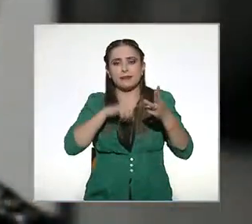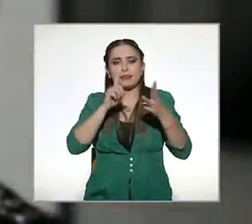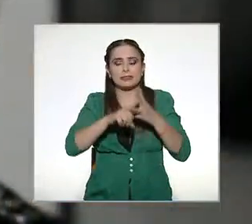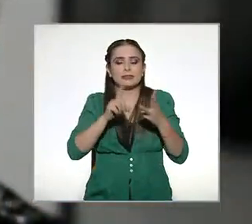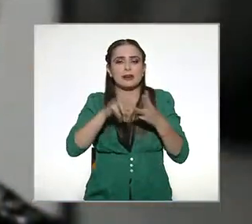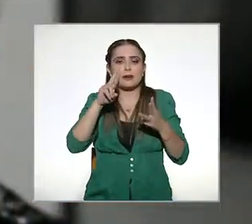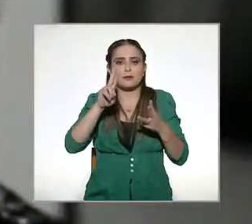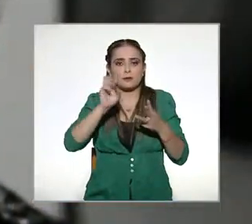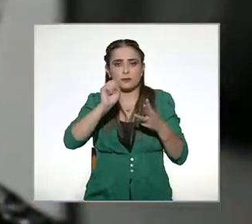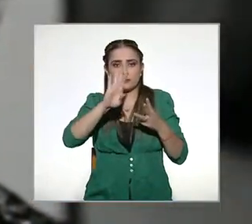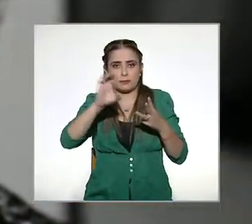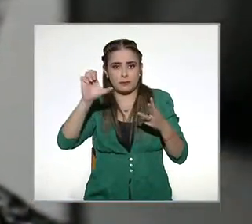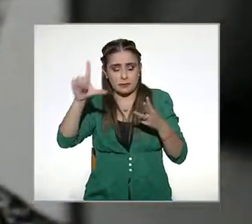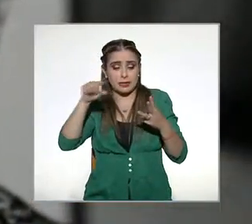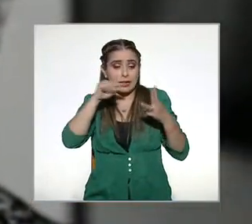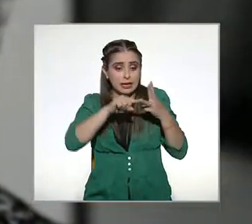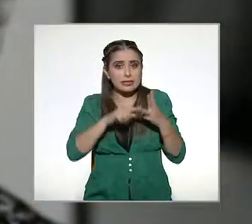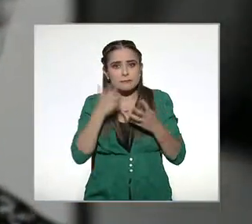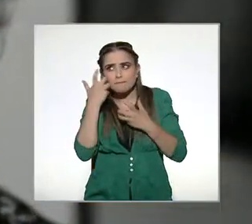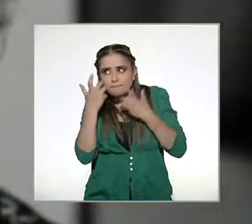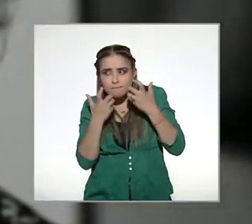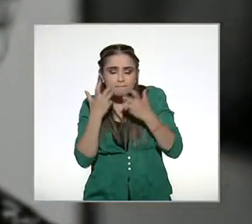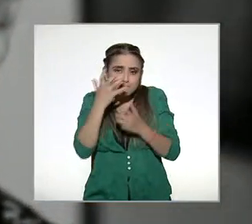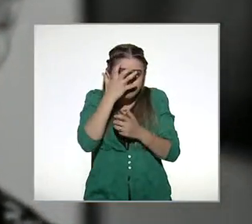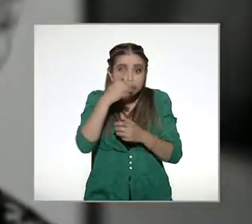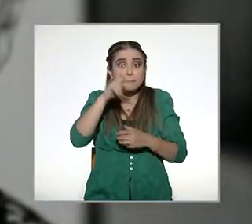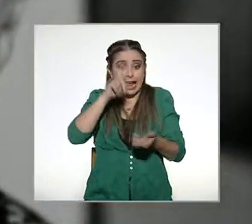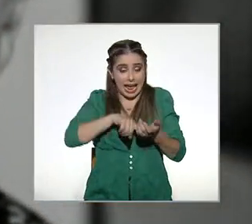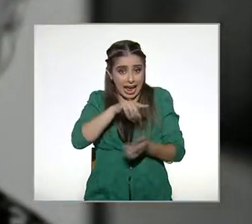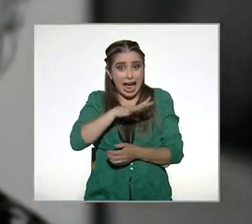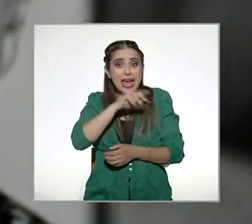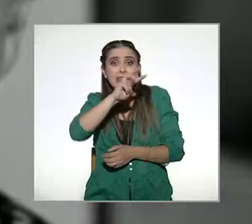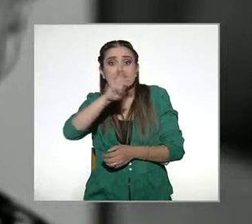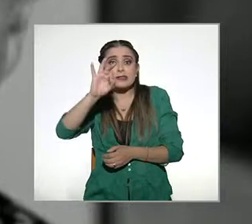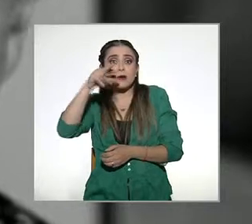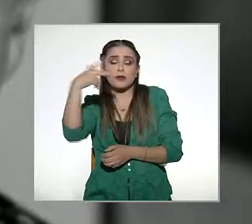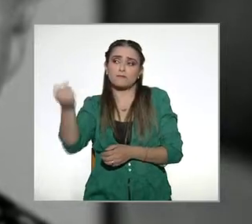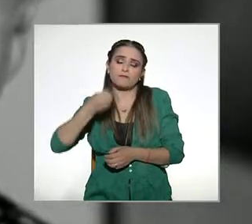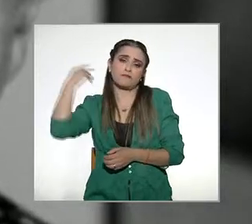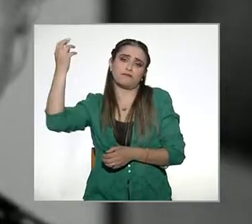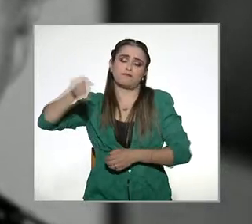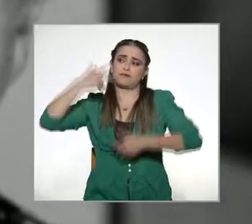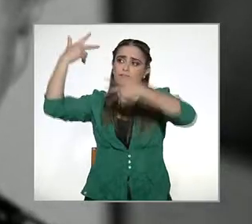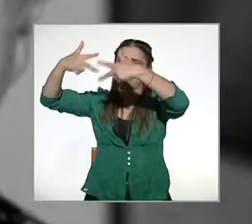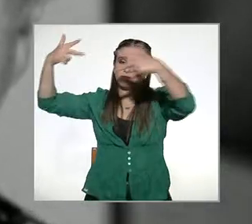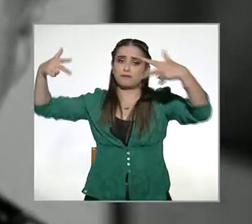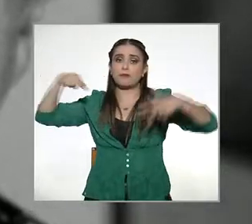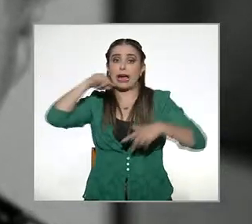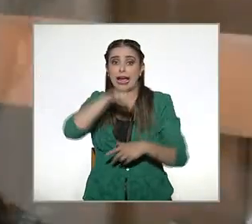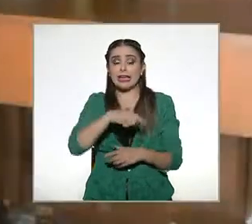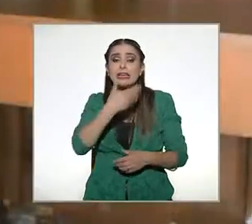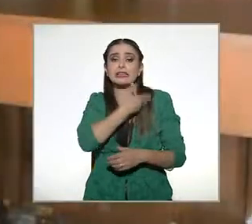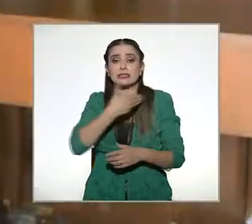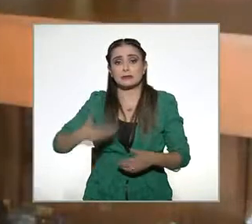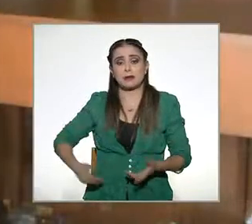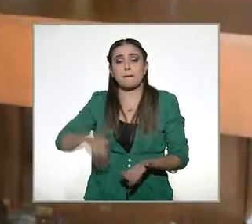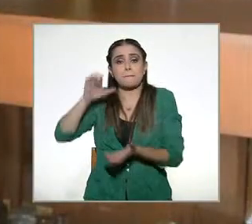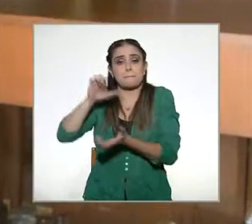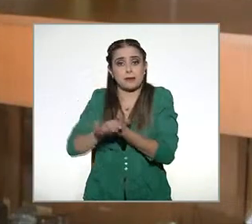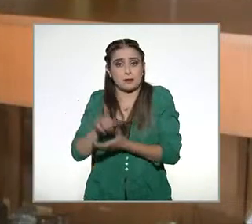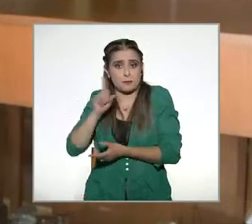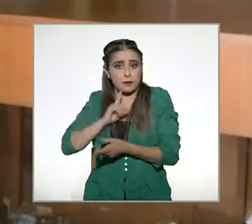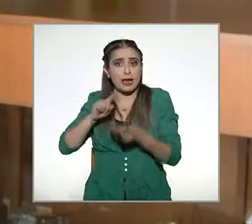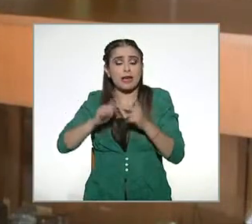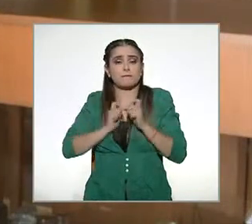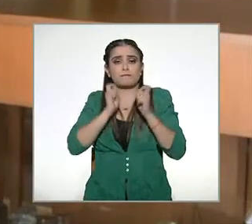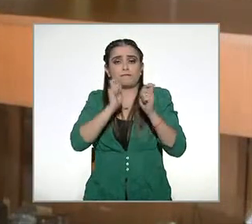a pesar de su timidez Roosevelt concedió 348 conferencias de prensa como primera dama de Estados Unidos fue delegada de las